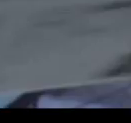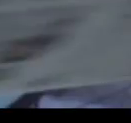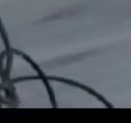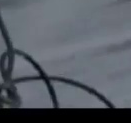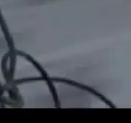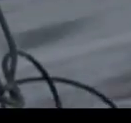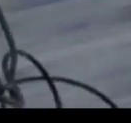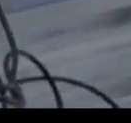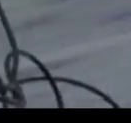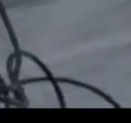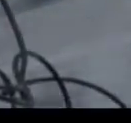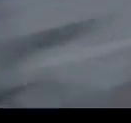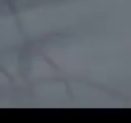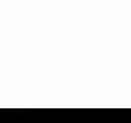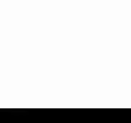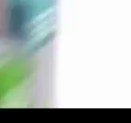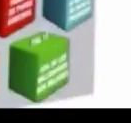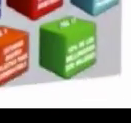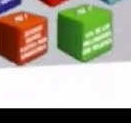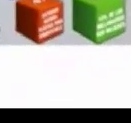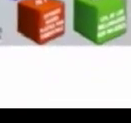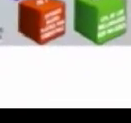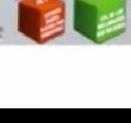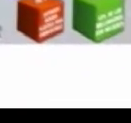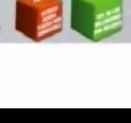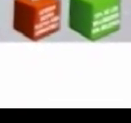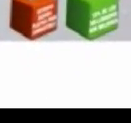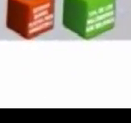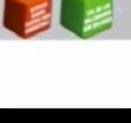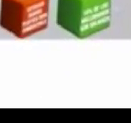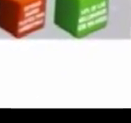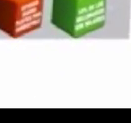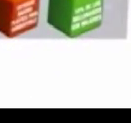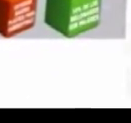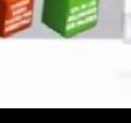ahora también podrá disfrutar de la Extra del domingo.